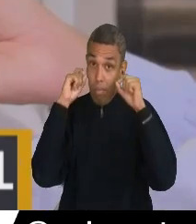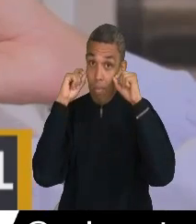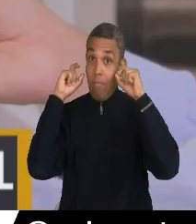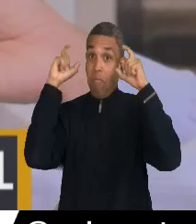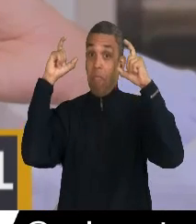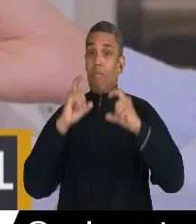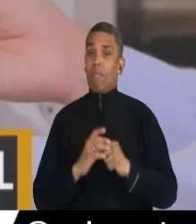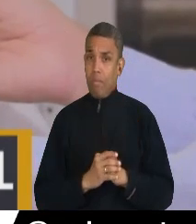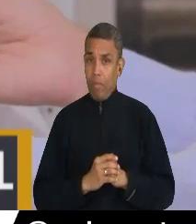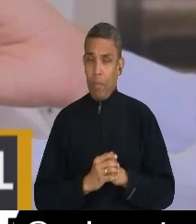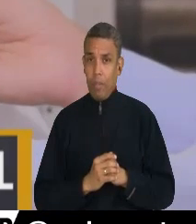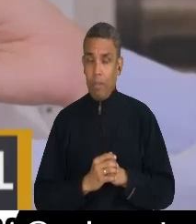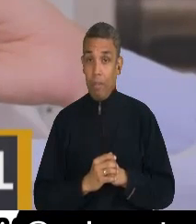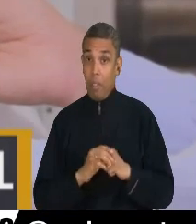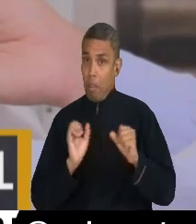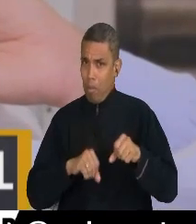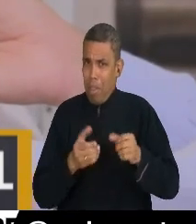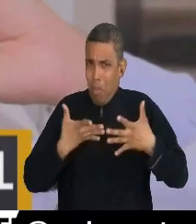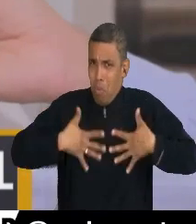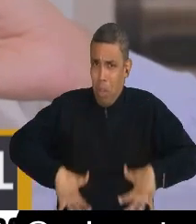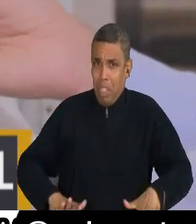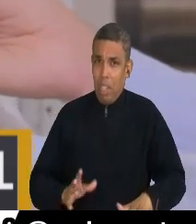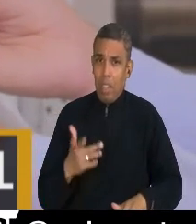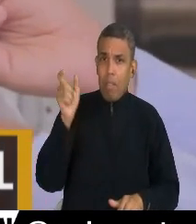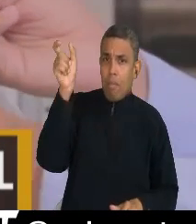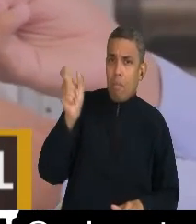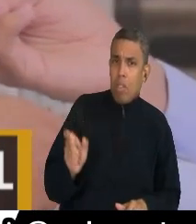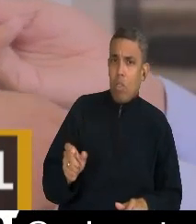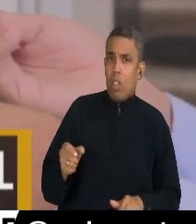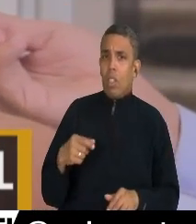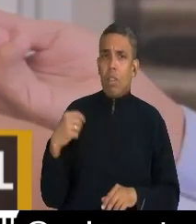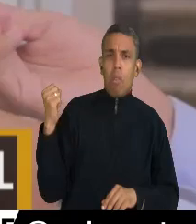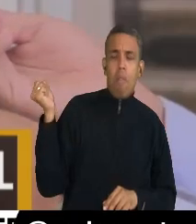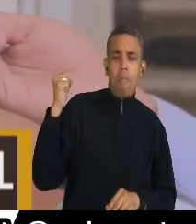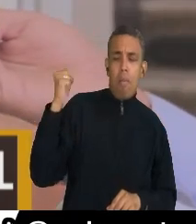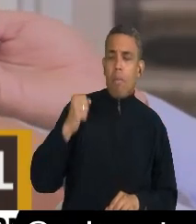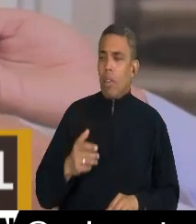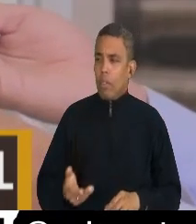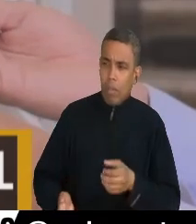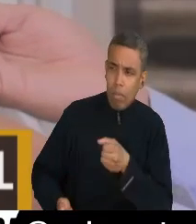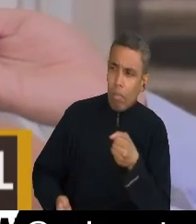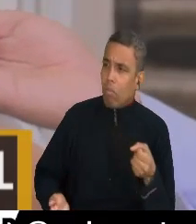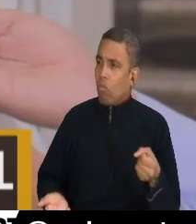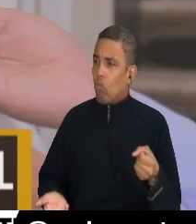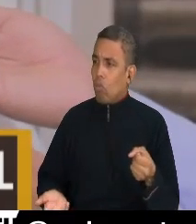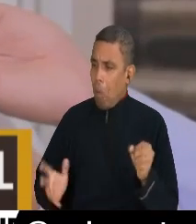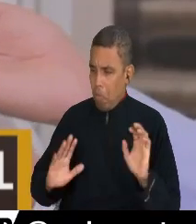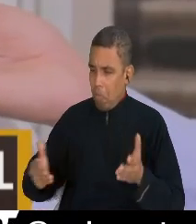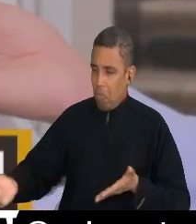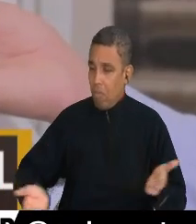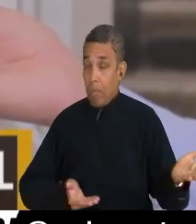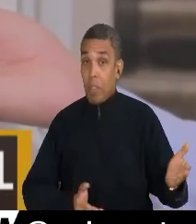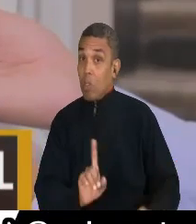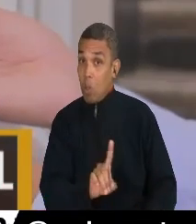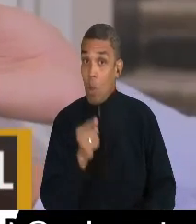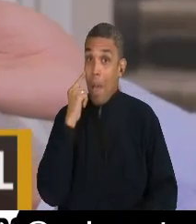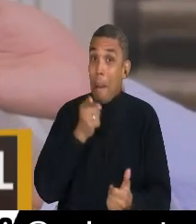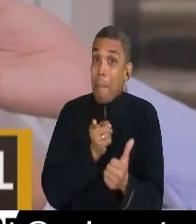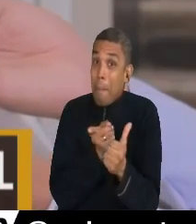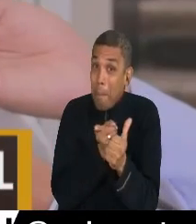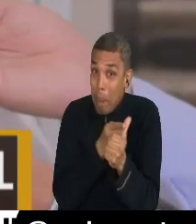puedan dejar ingresar a sus viviendas, porque los funcionarios, ninguno ingresa a su vivienda sin la correspondiente autorización